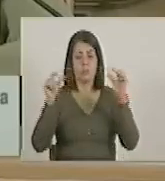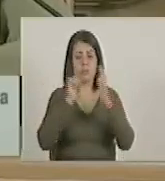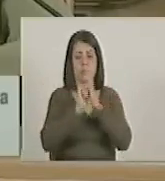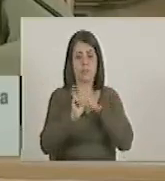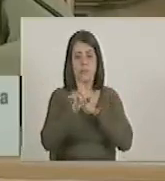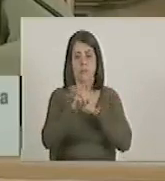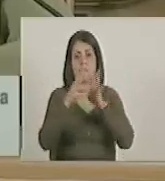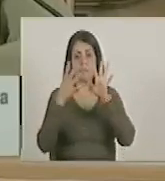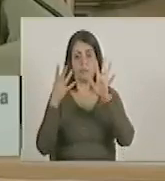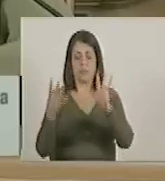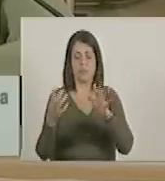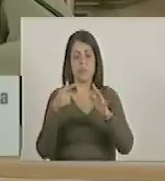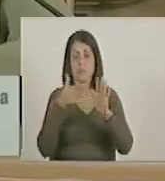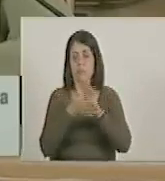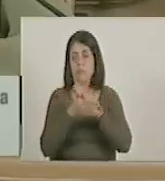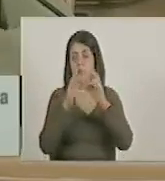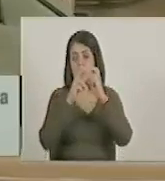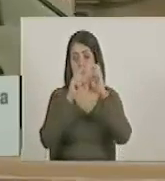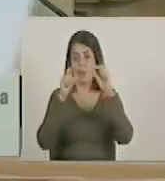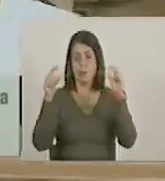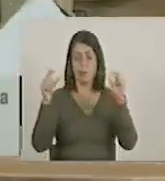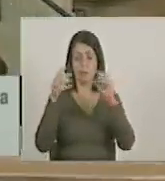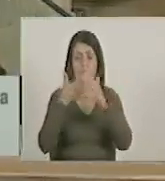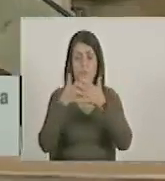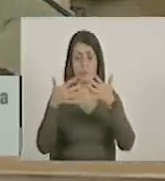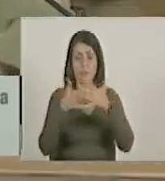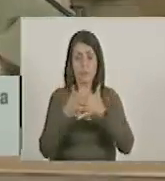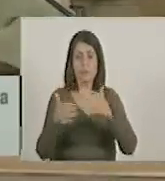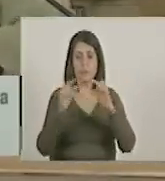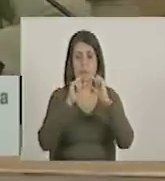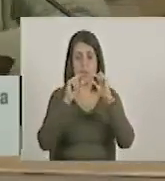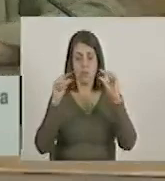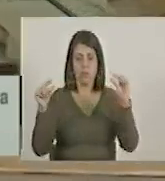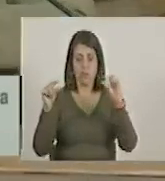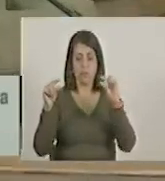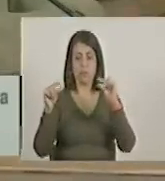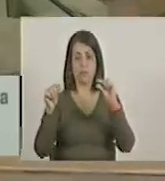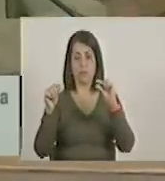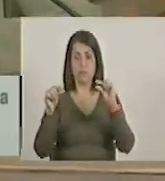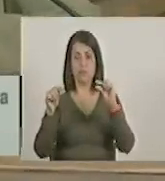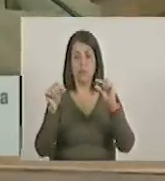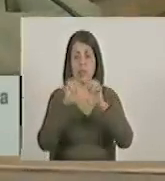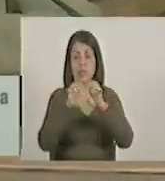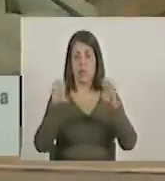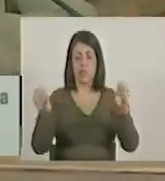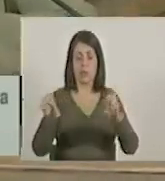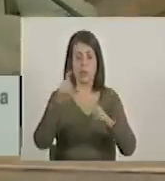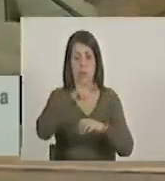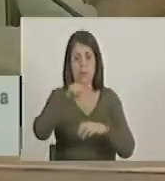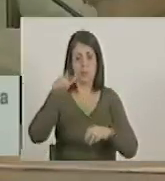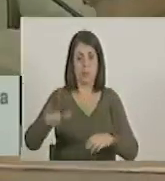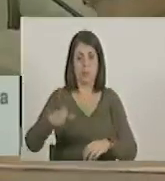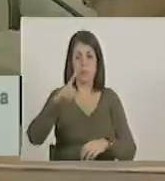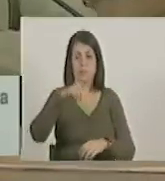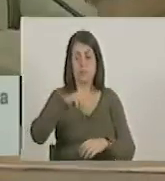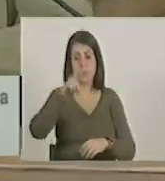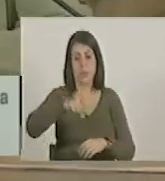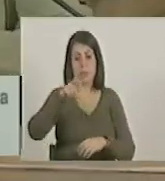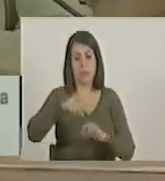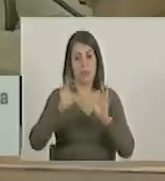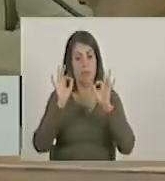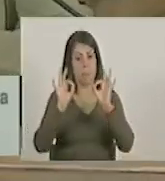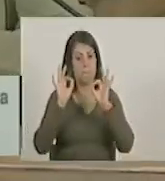artículo 29, el cual queda redactado en los siguientes términos. Epígrafe. Educación para personas con